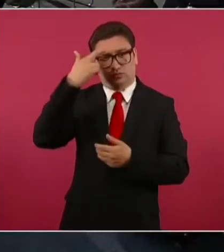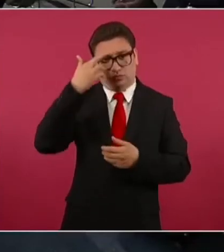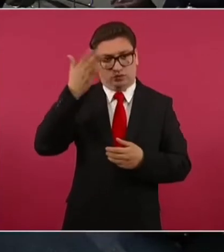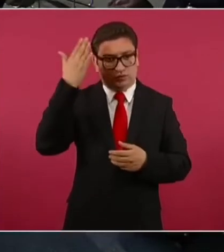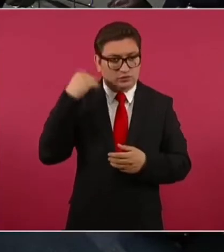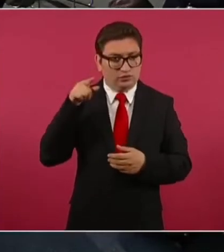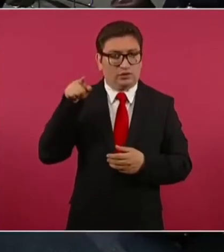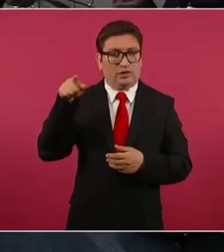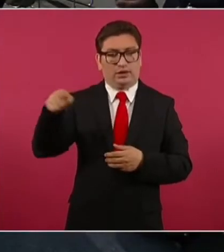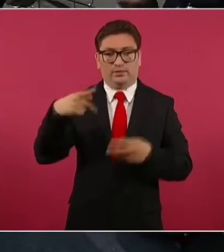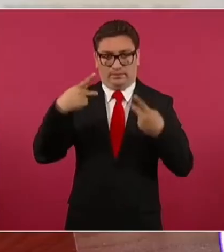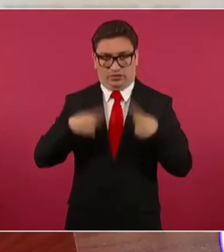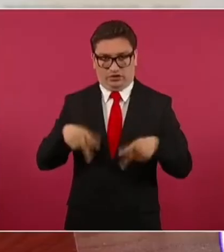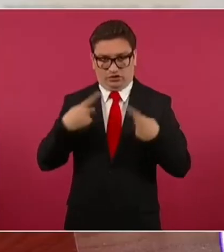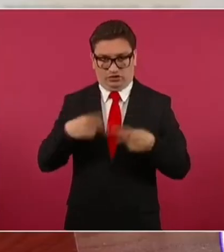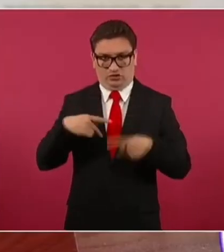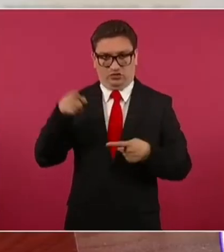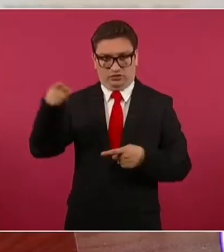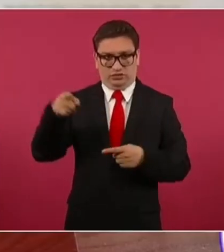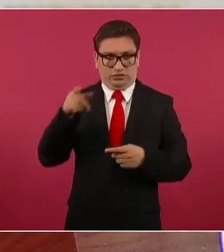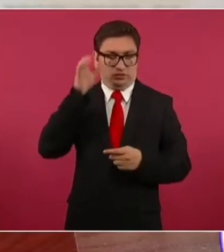ciudadano chino-mexicano